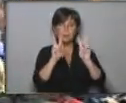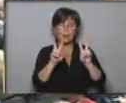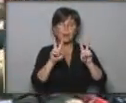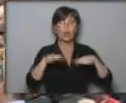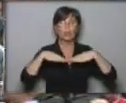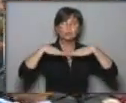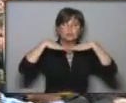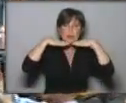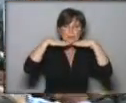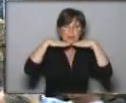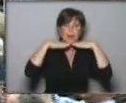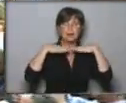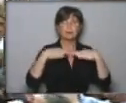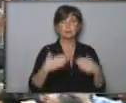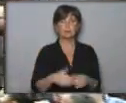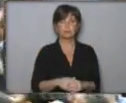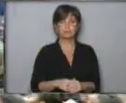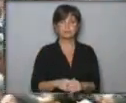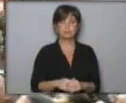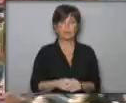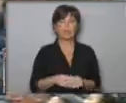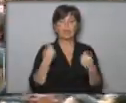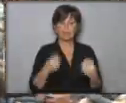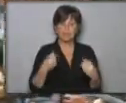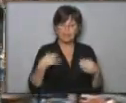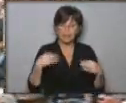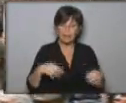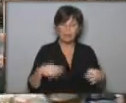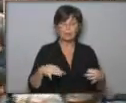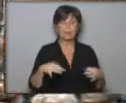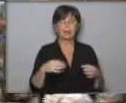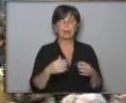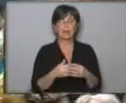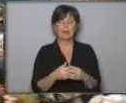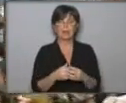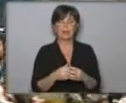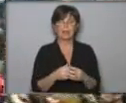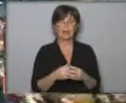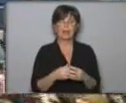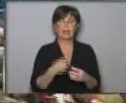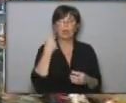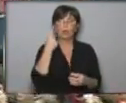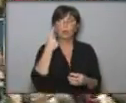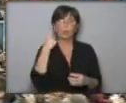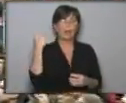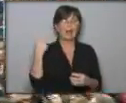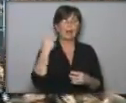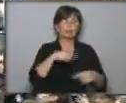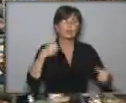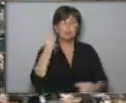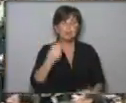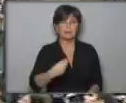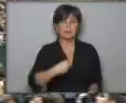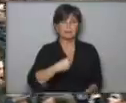en la que deben ser leídos la perspectiva de la fe.